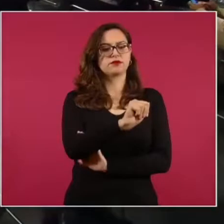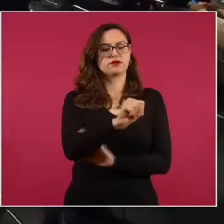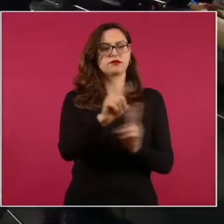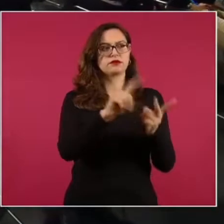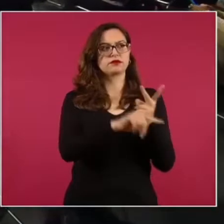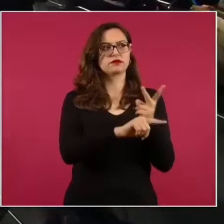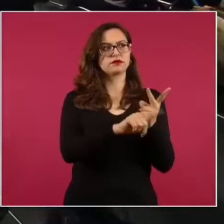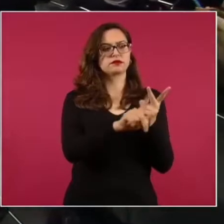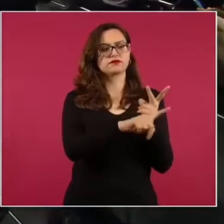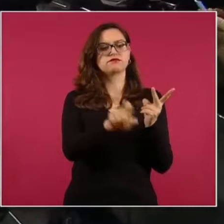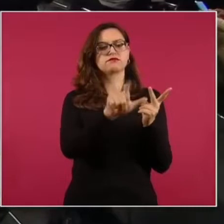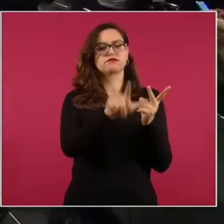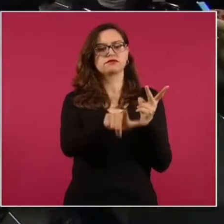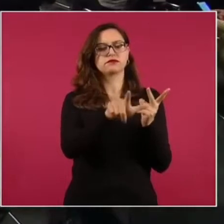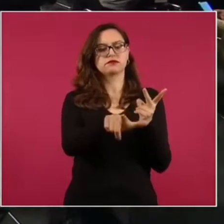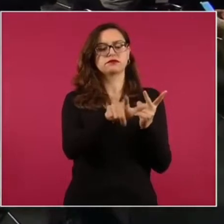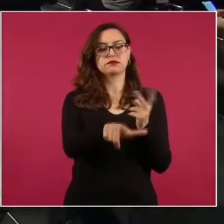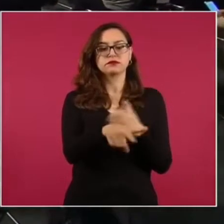117.